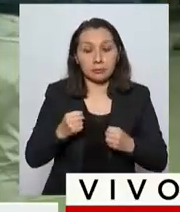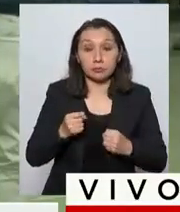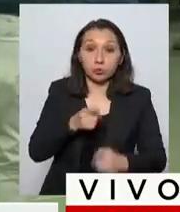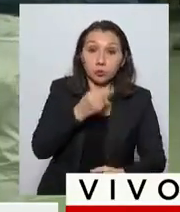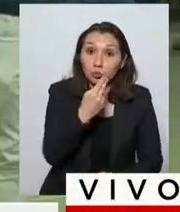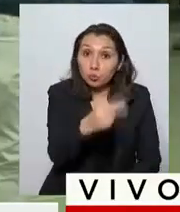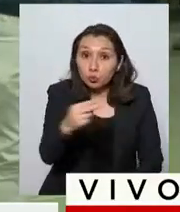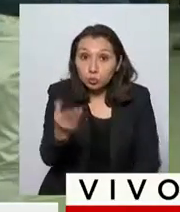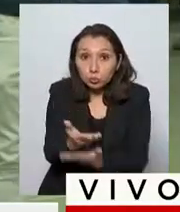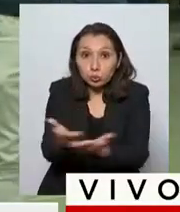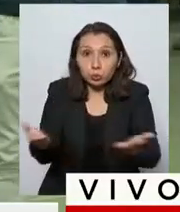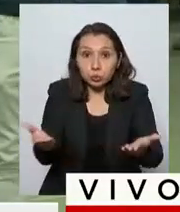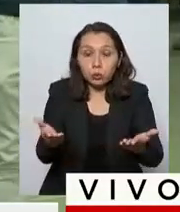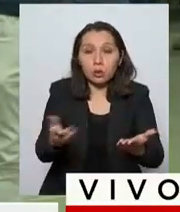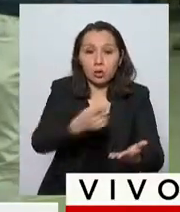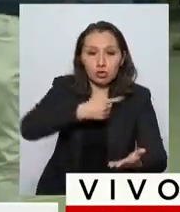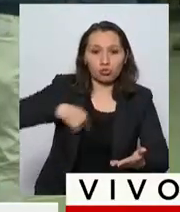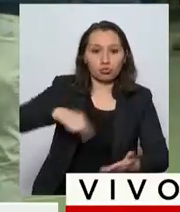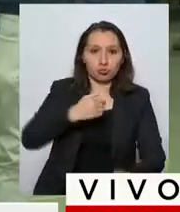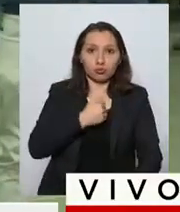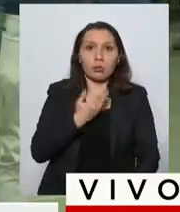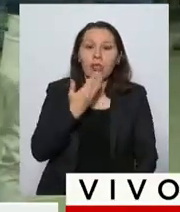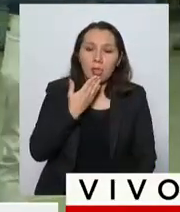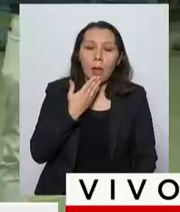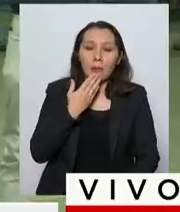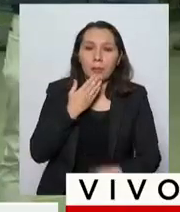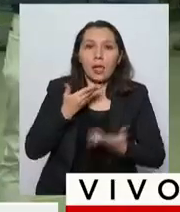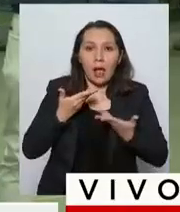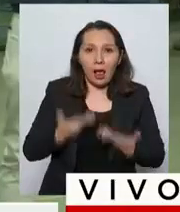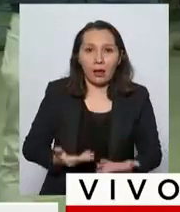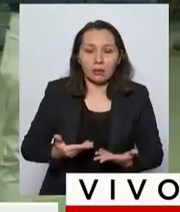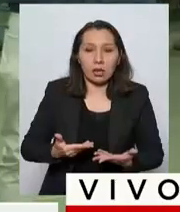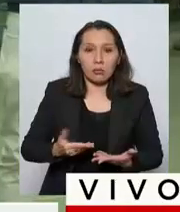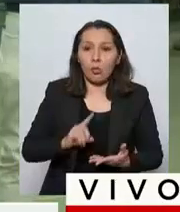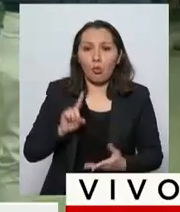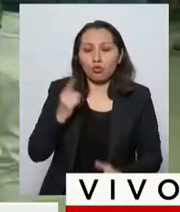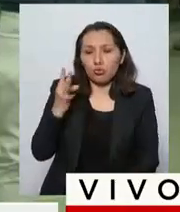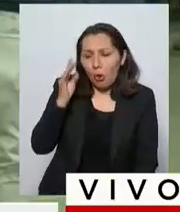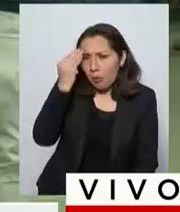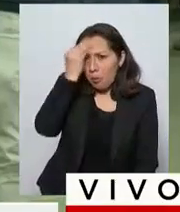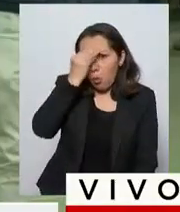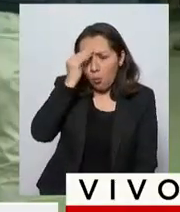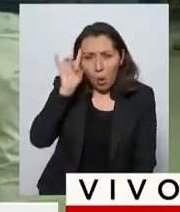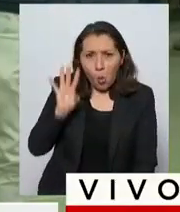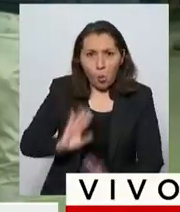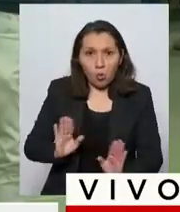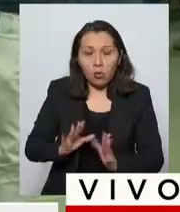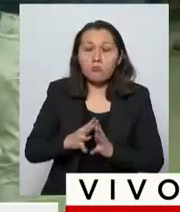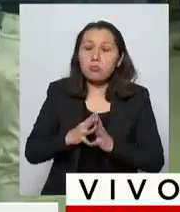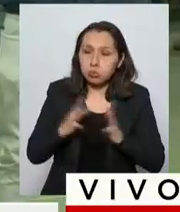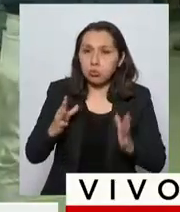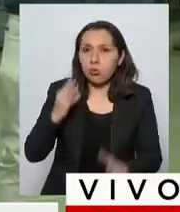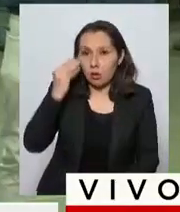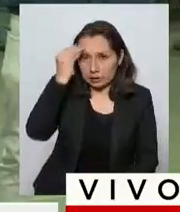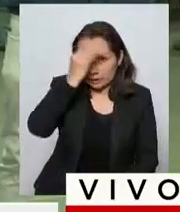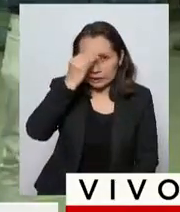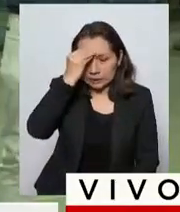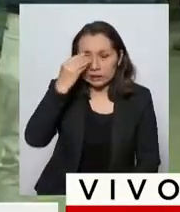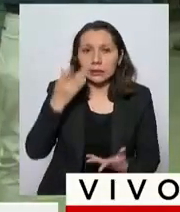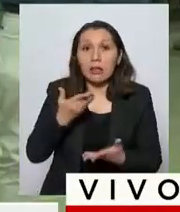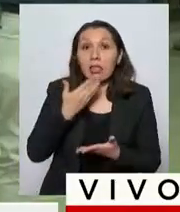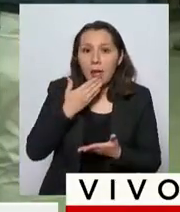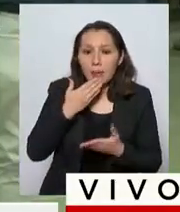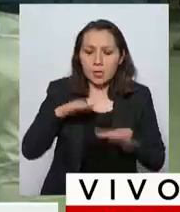todos ustedes, nosotros también estamos no solo preocupados, muy preocupados, también